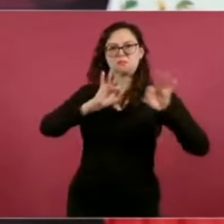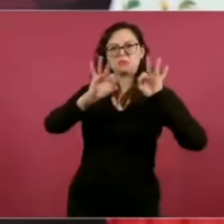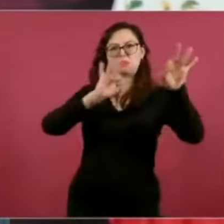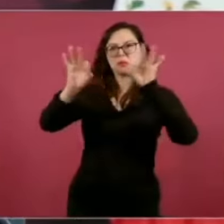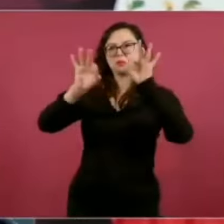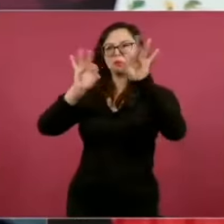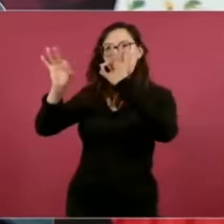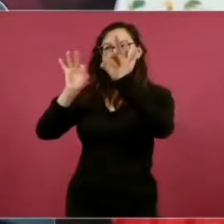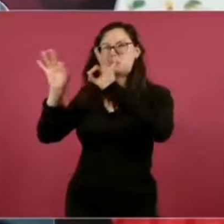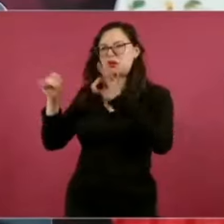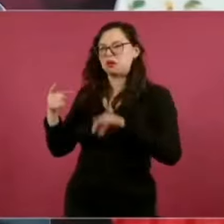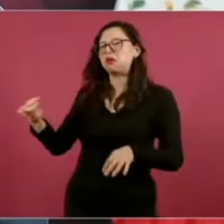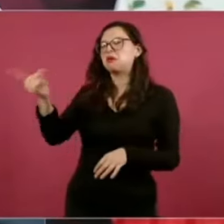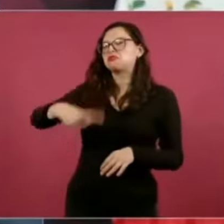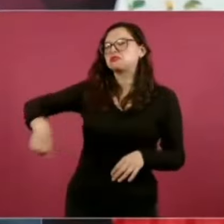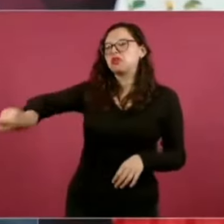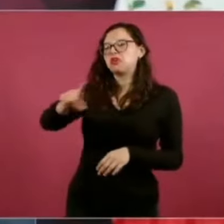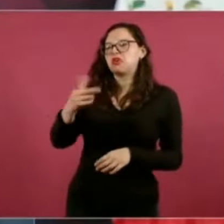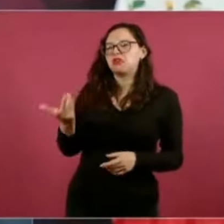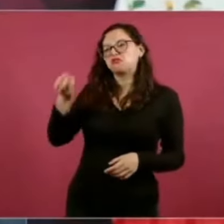hacernos creer,